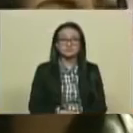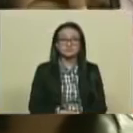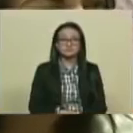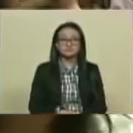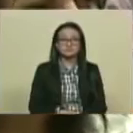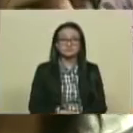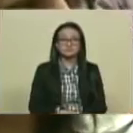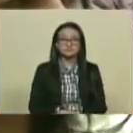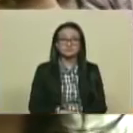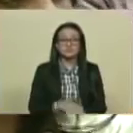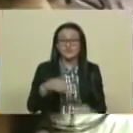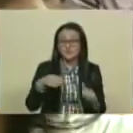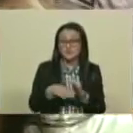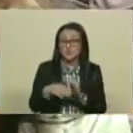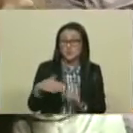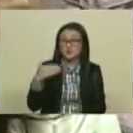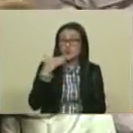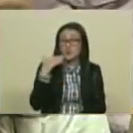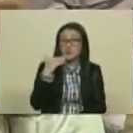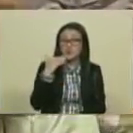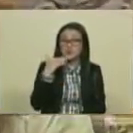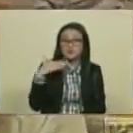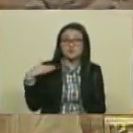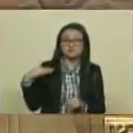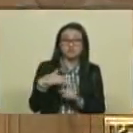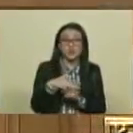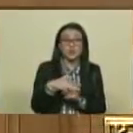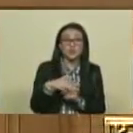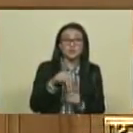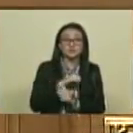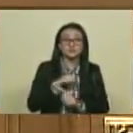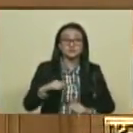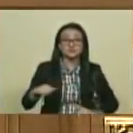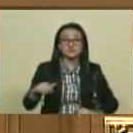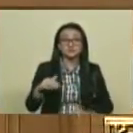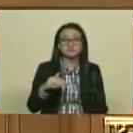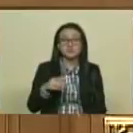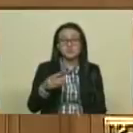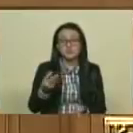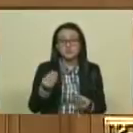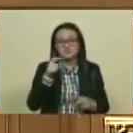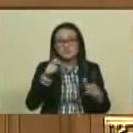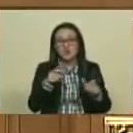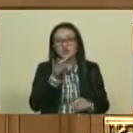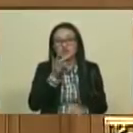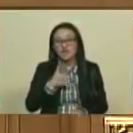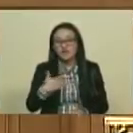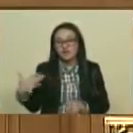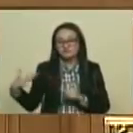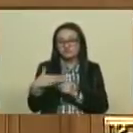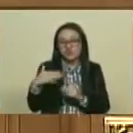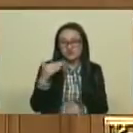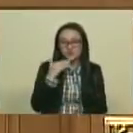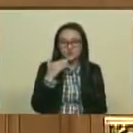una posible intervención extranjera por la cual aún claman muchos